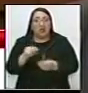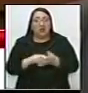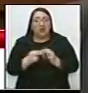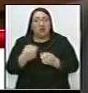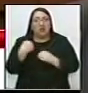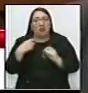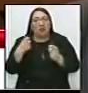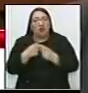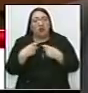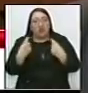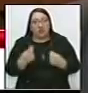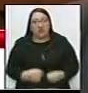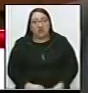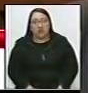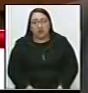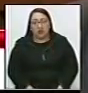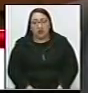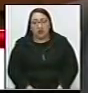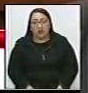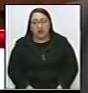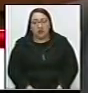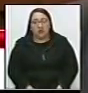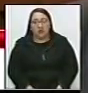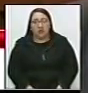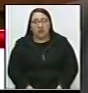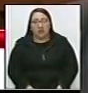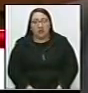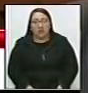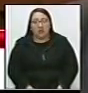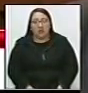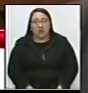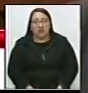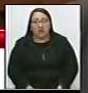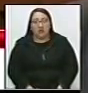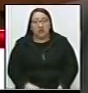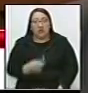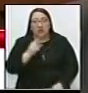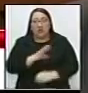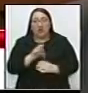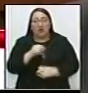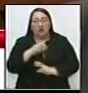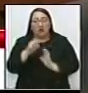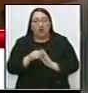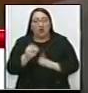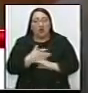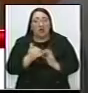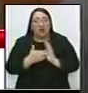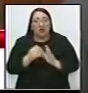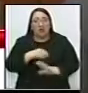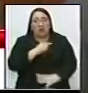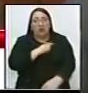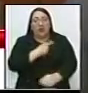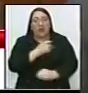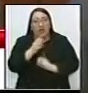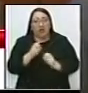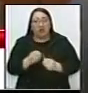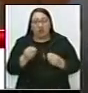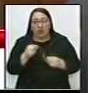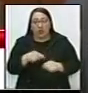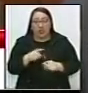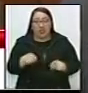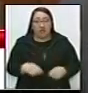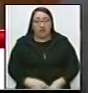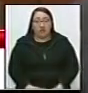los parlamentarios. Y no tiene nada que ver el texto del proyecto que haya presentado el Poder Ejecutivo, porque